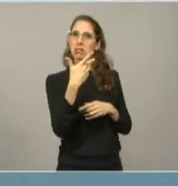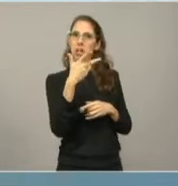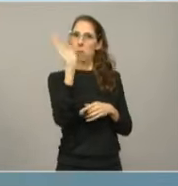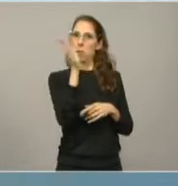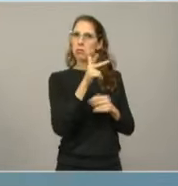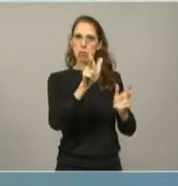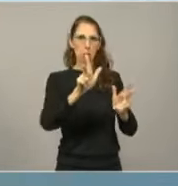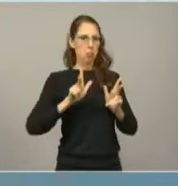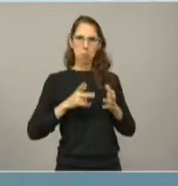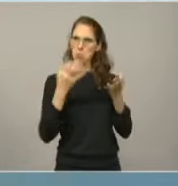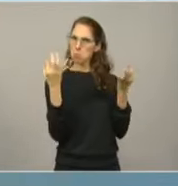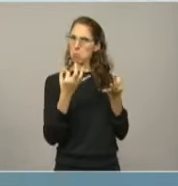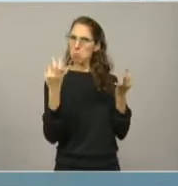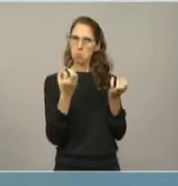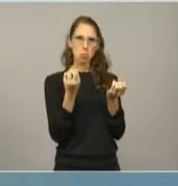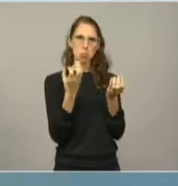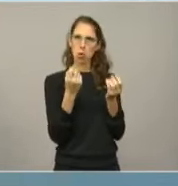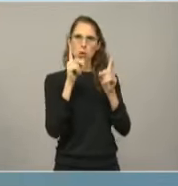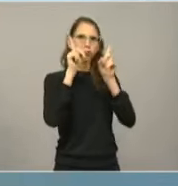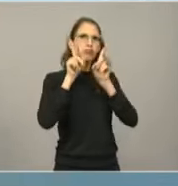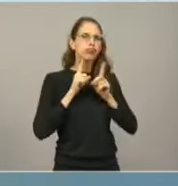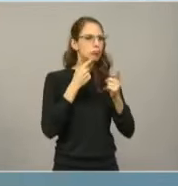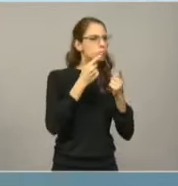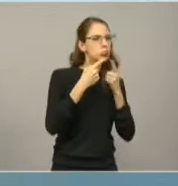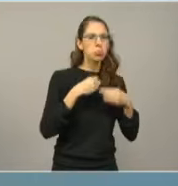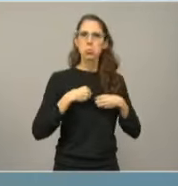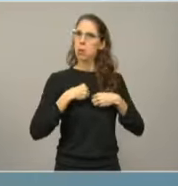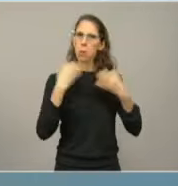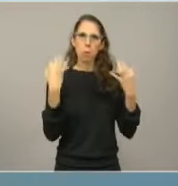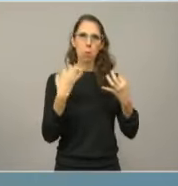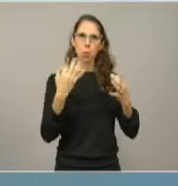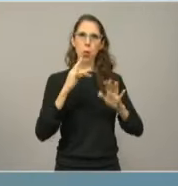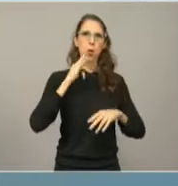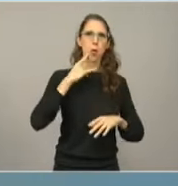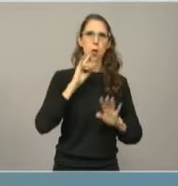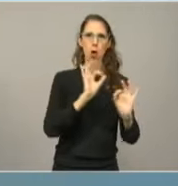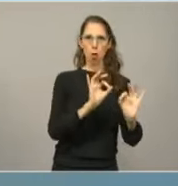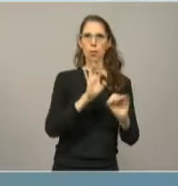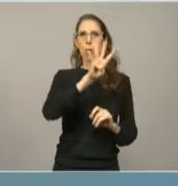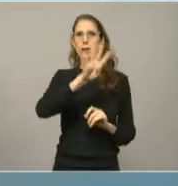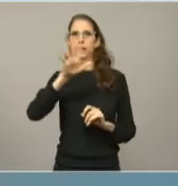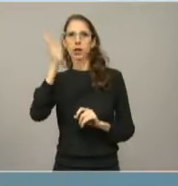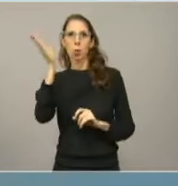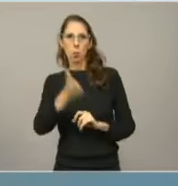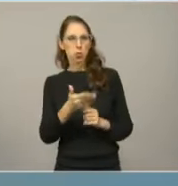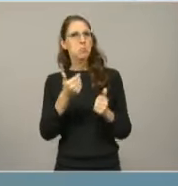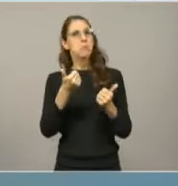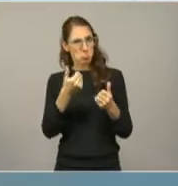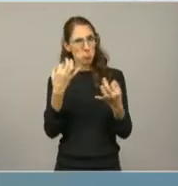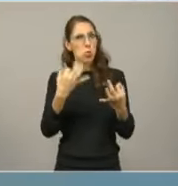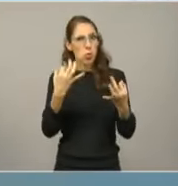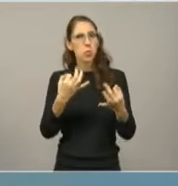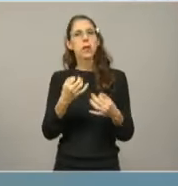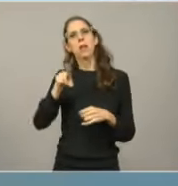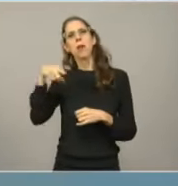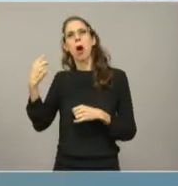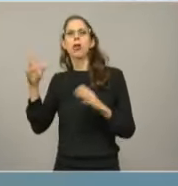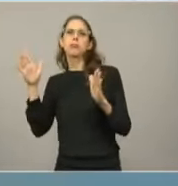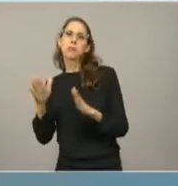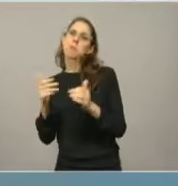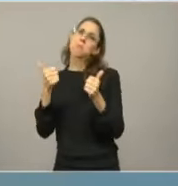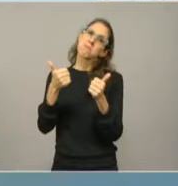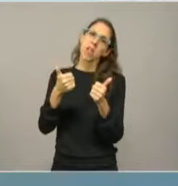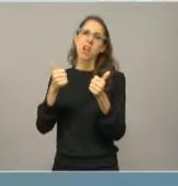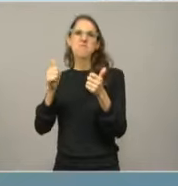buena o muy buena valoración sobre la consulta realizada ahí vemos el 45 por dice muy buena 45 por restante dice que es buena